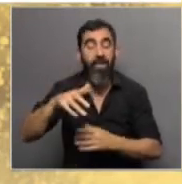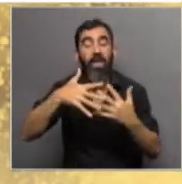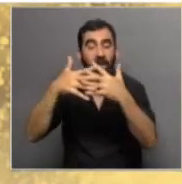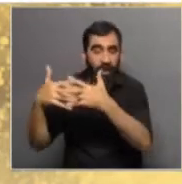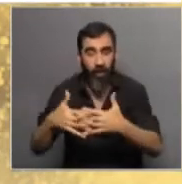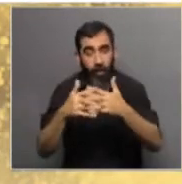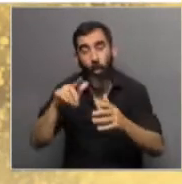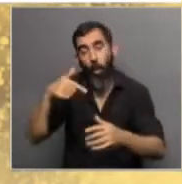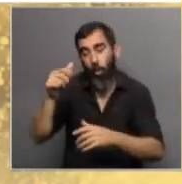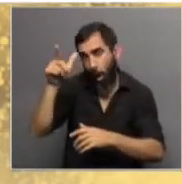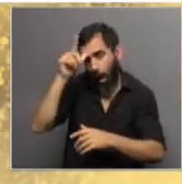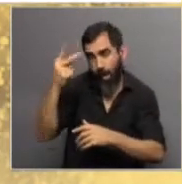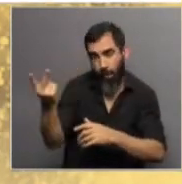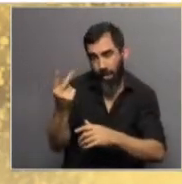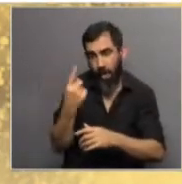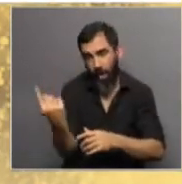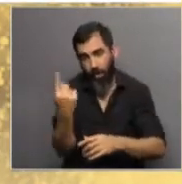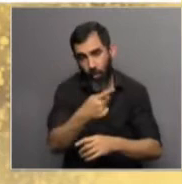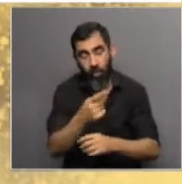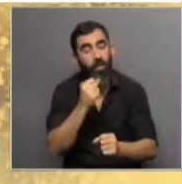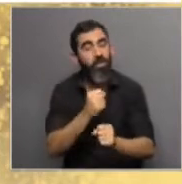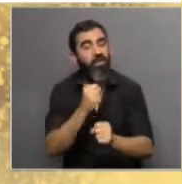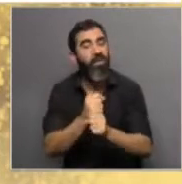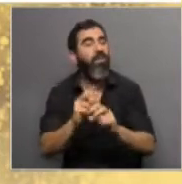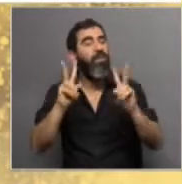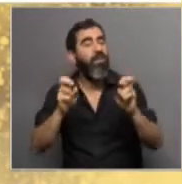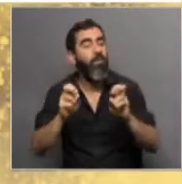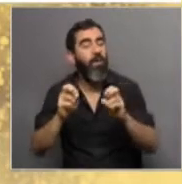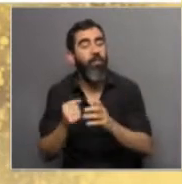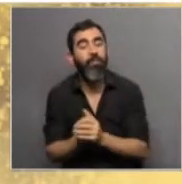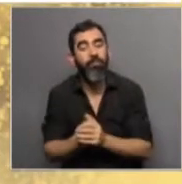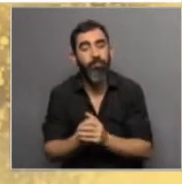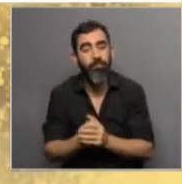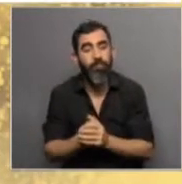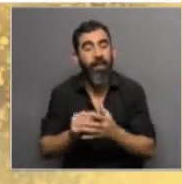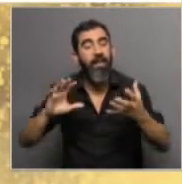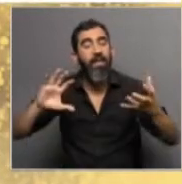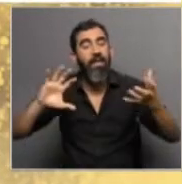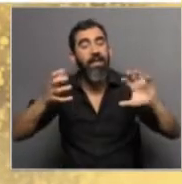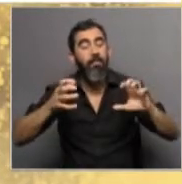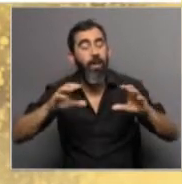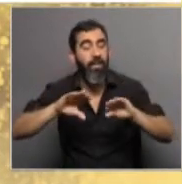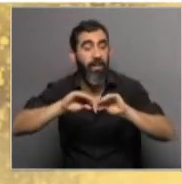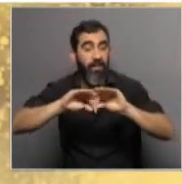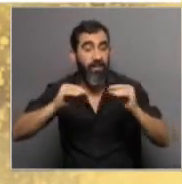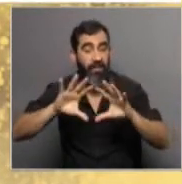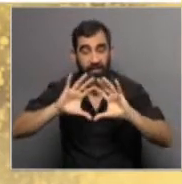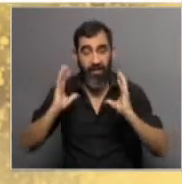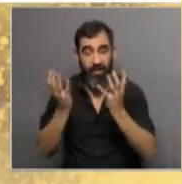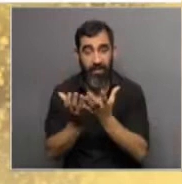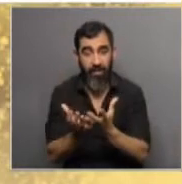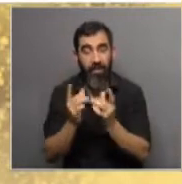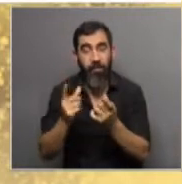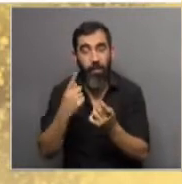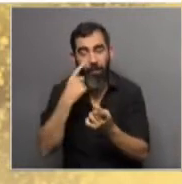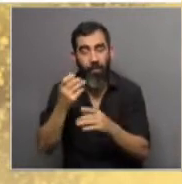lado de Hamburgo en Alemania, y sus trabajos tienen que ver con la modelación del clima terrestre y la predicción de la